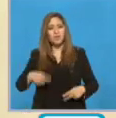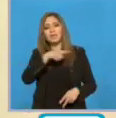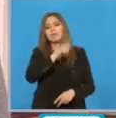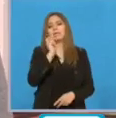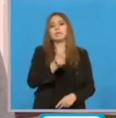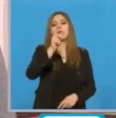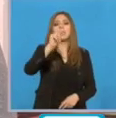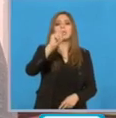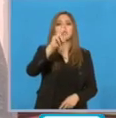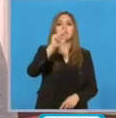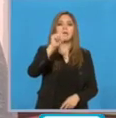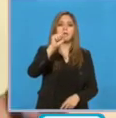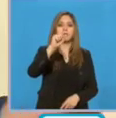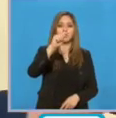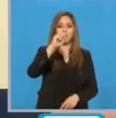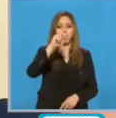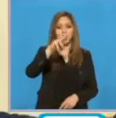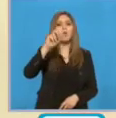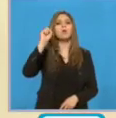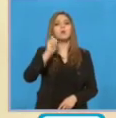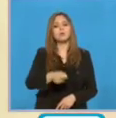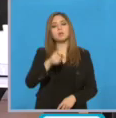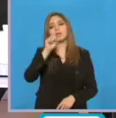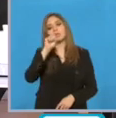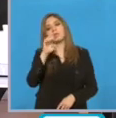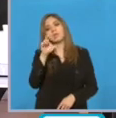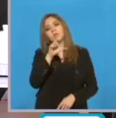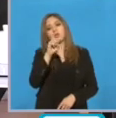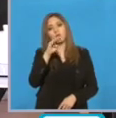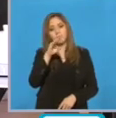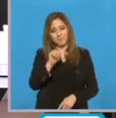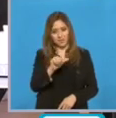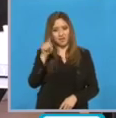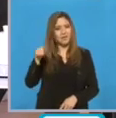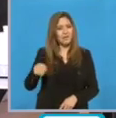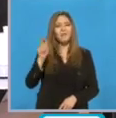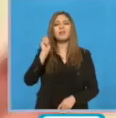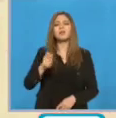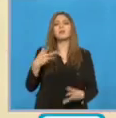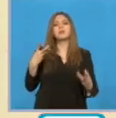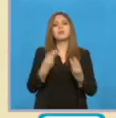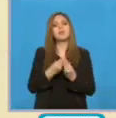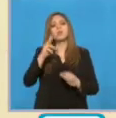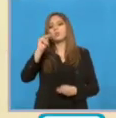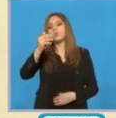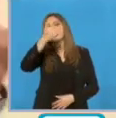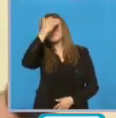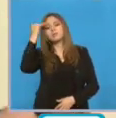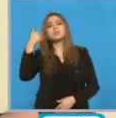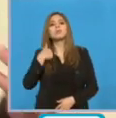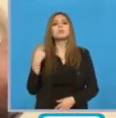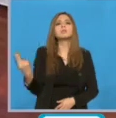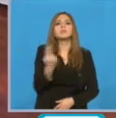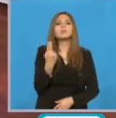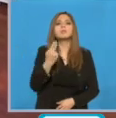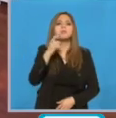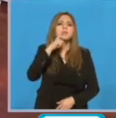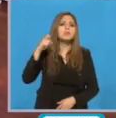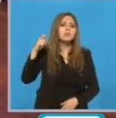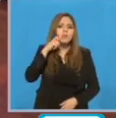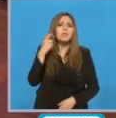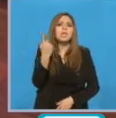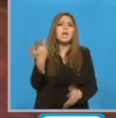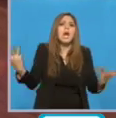este trastorno. y sin darse cuenta y sin vivir con nadie, pero siente la necesidad, ¿qué hace